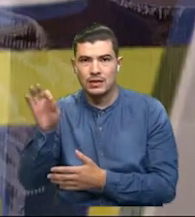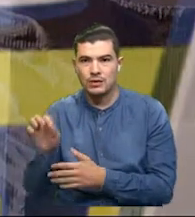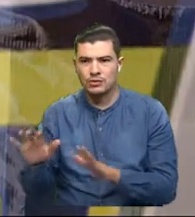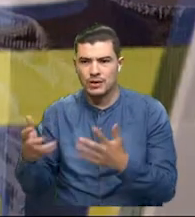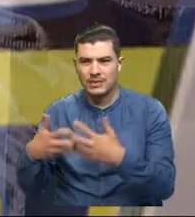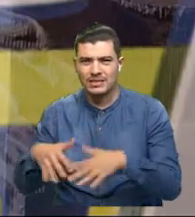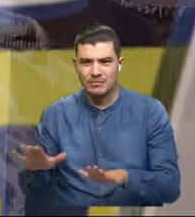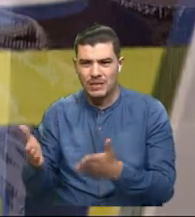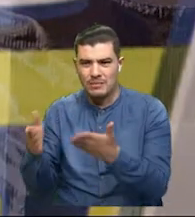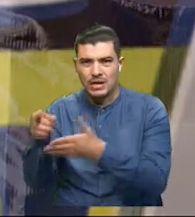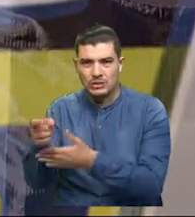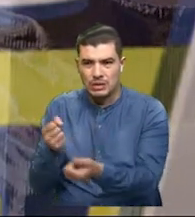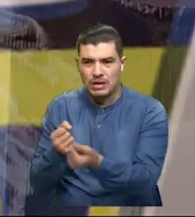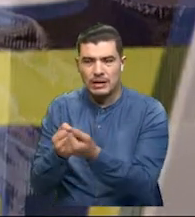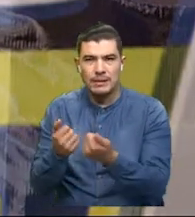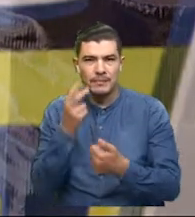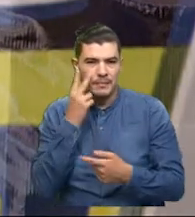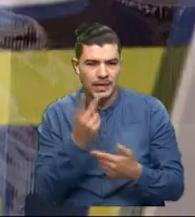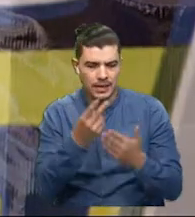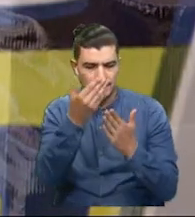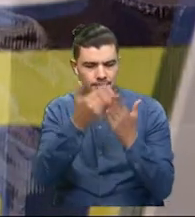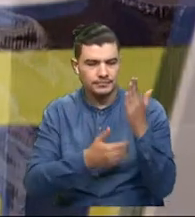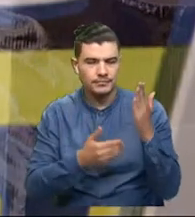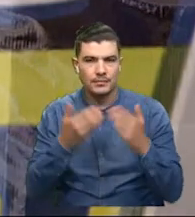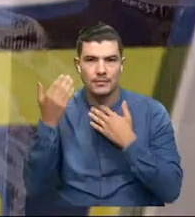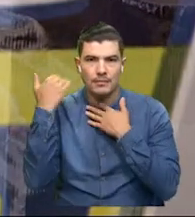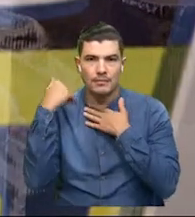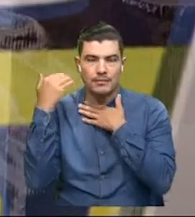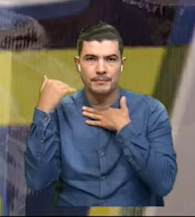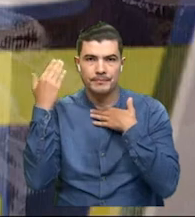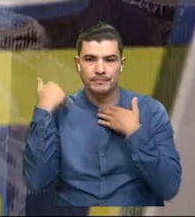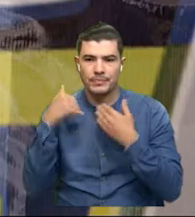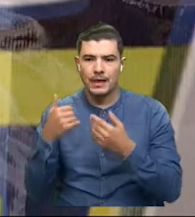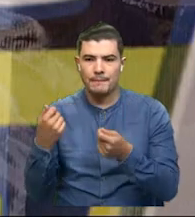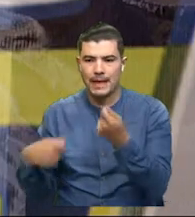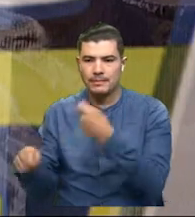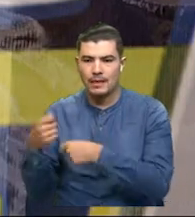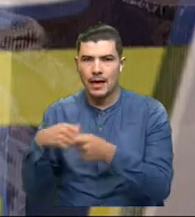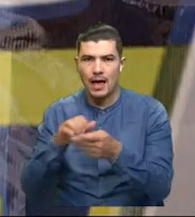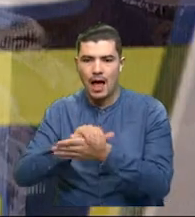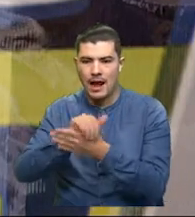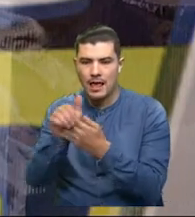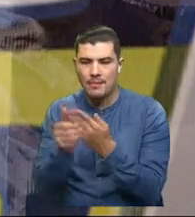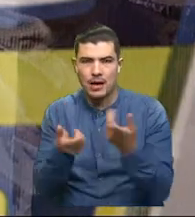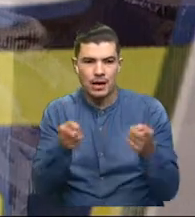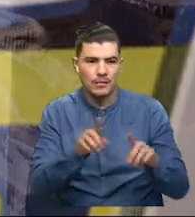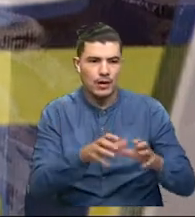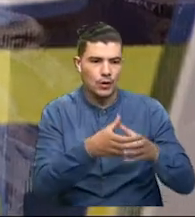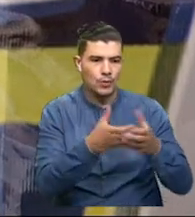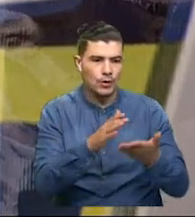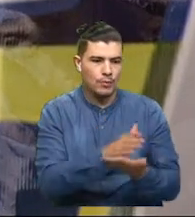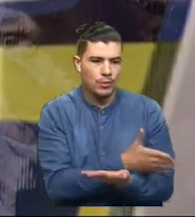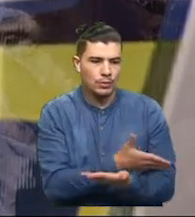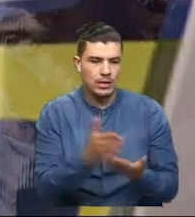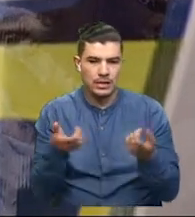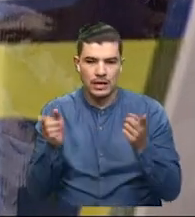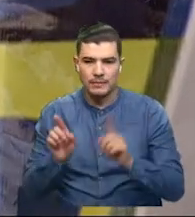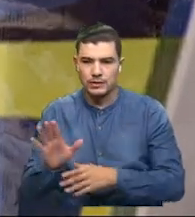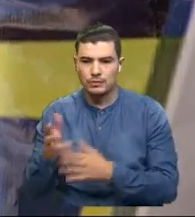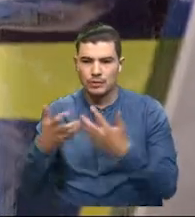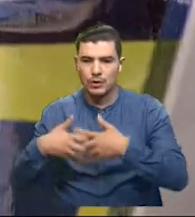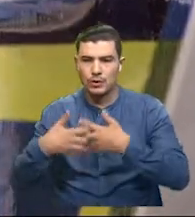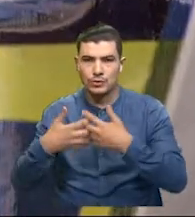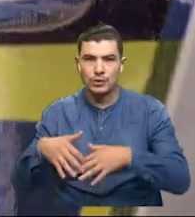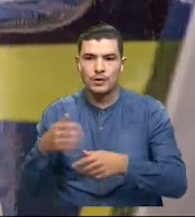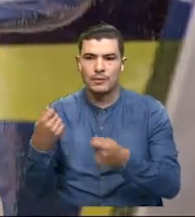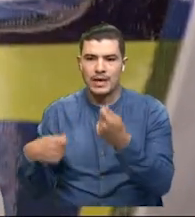productivas. Estaba viendo que tenemos aquí desde venta de arepas, tenemos grupos musicales, tenemos aquí producción y comercio